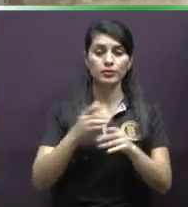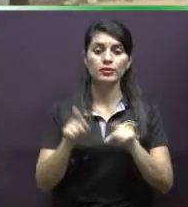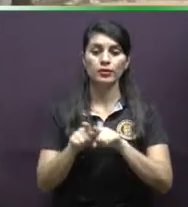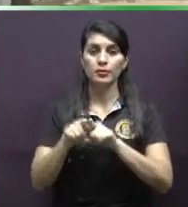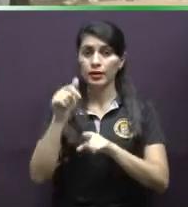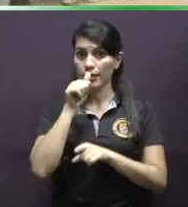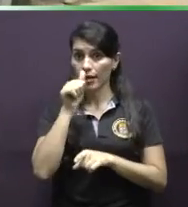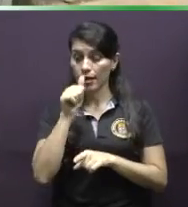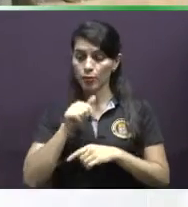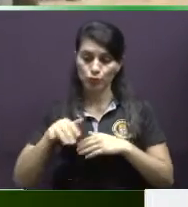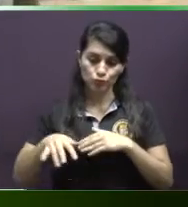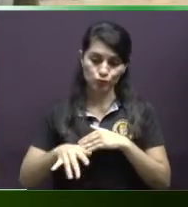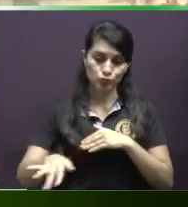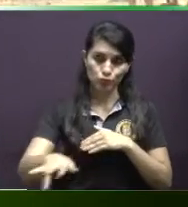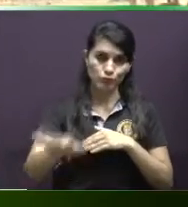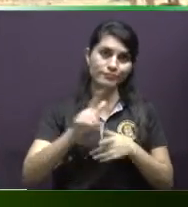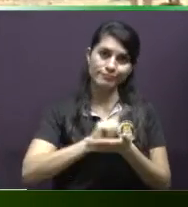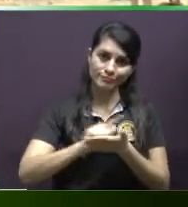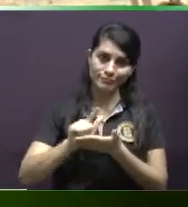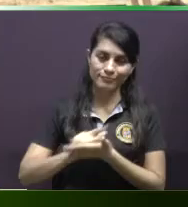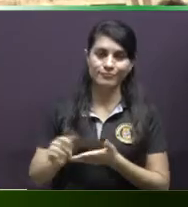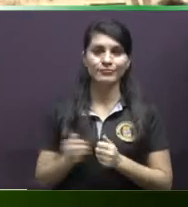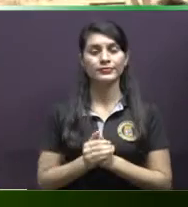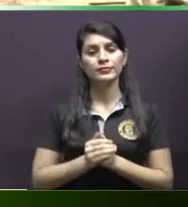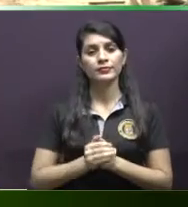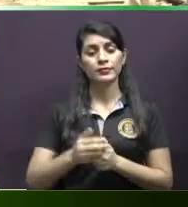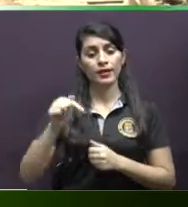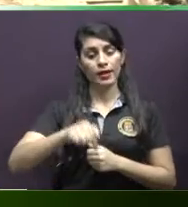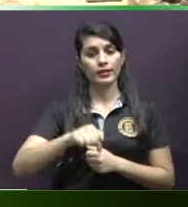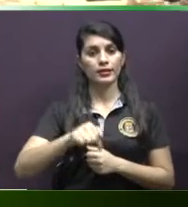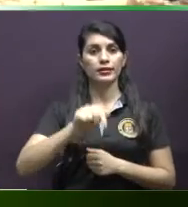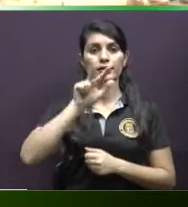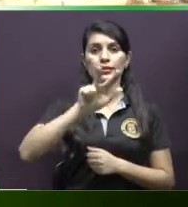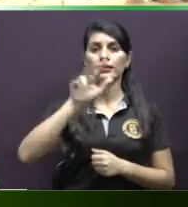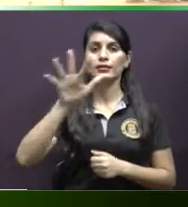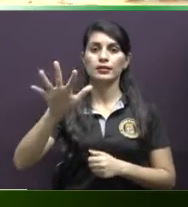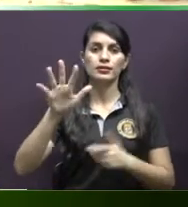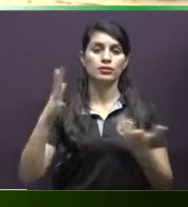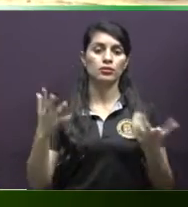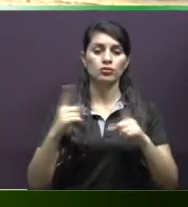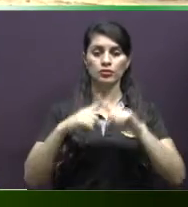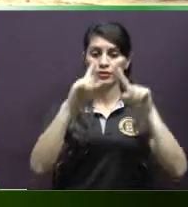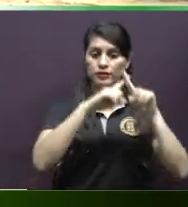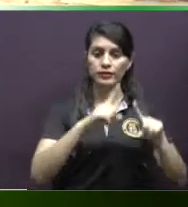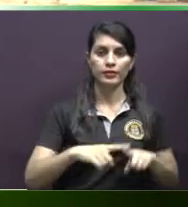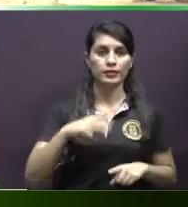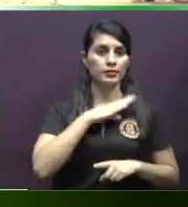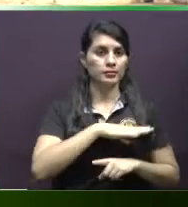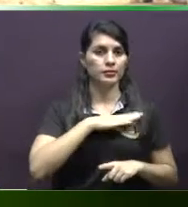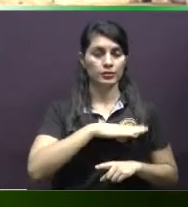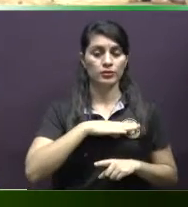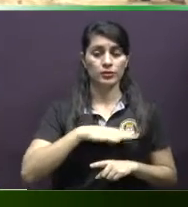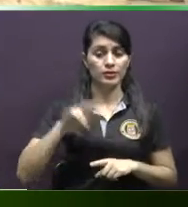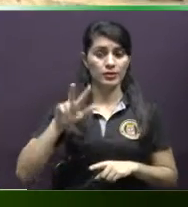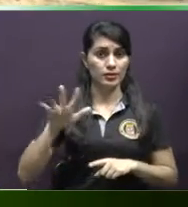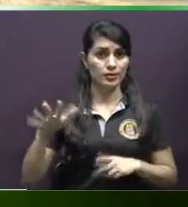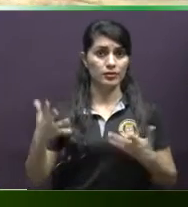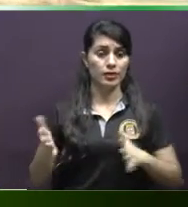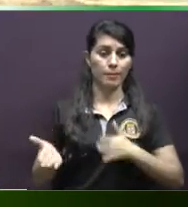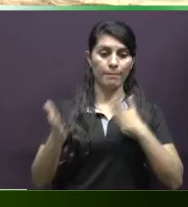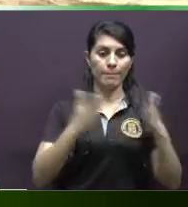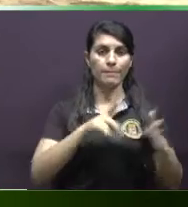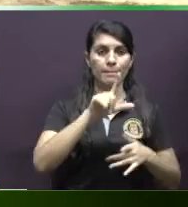fuentes de agua el proyecto abarca la construcción de 35 letrinas y en esta comunidad de río arriba se construyeron 20